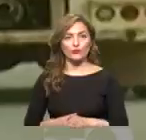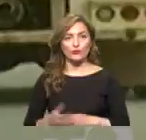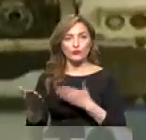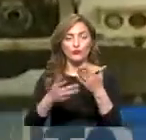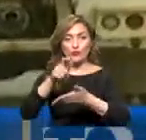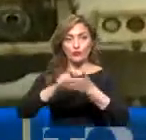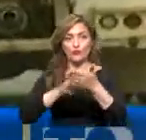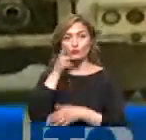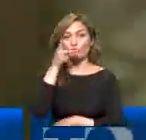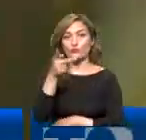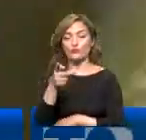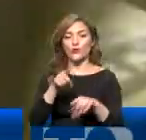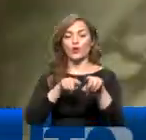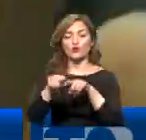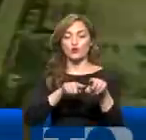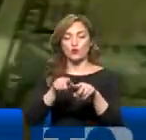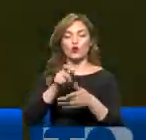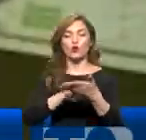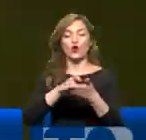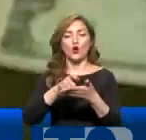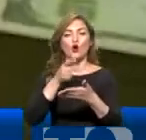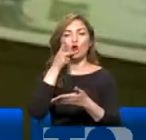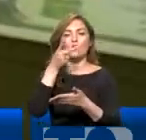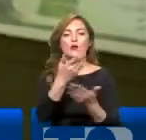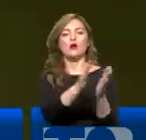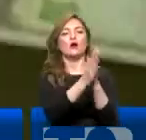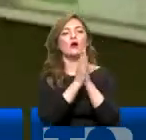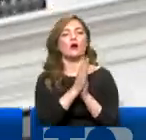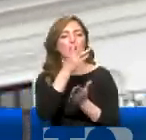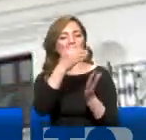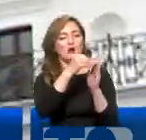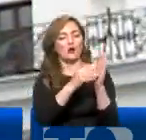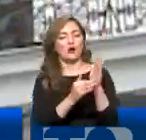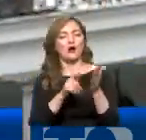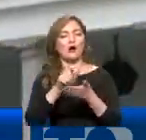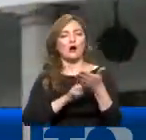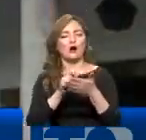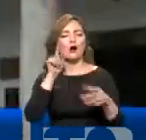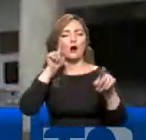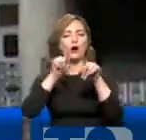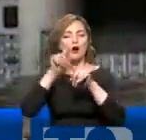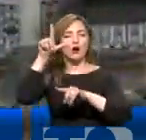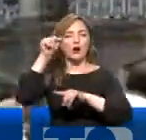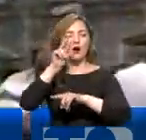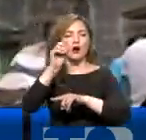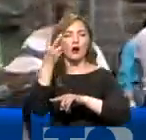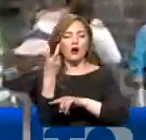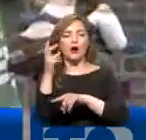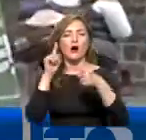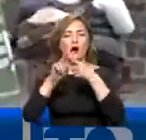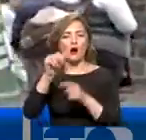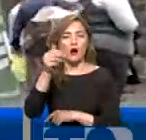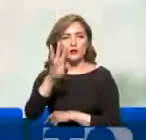Servicio de Contratación Pública, SERCOP, se le solicita el listado de los contratos suscritos por el Estado entre 2012 y